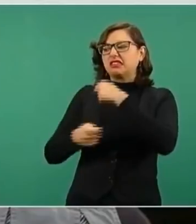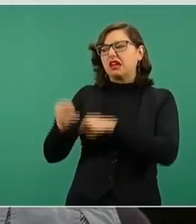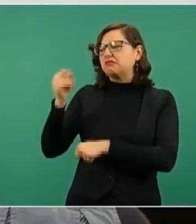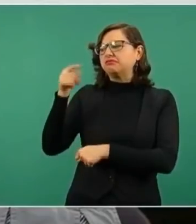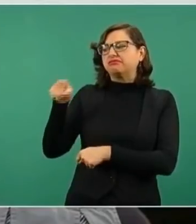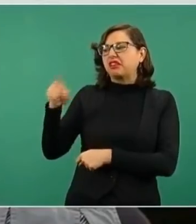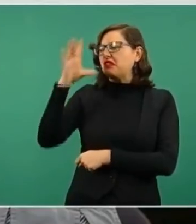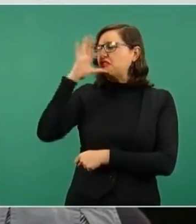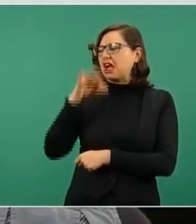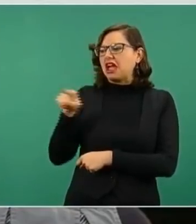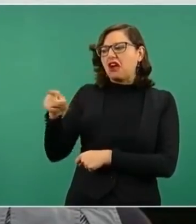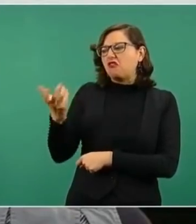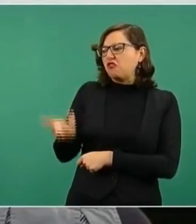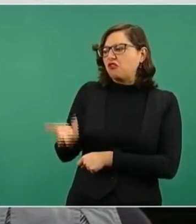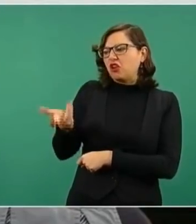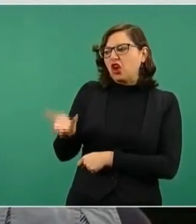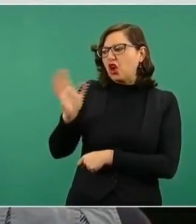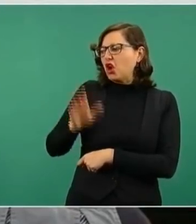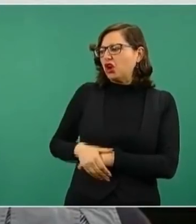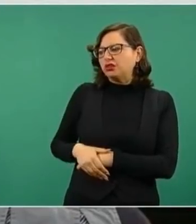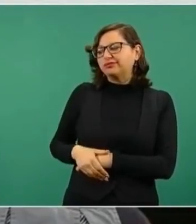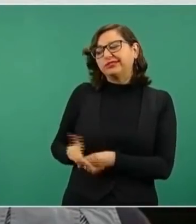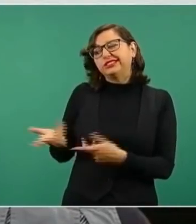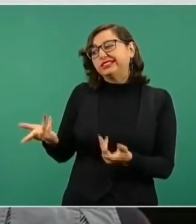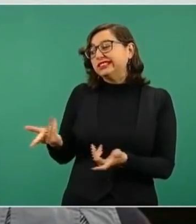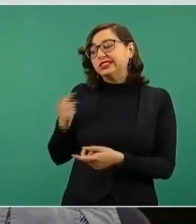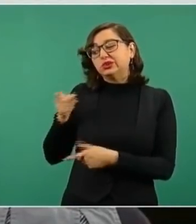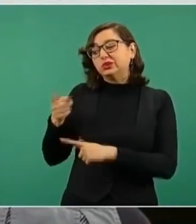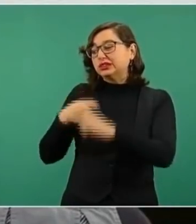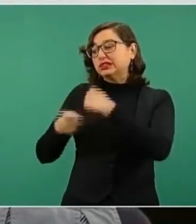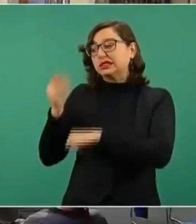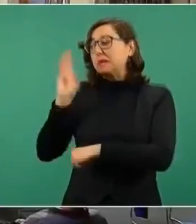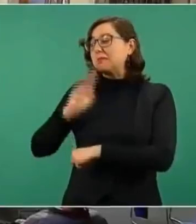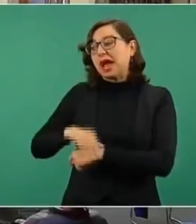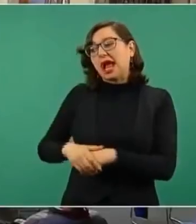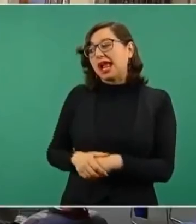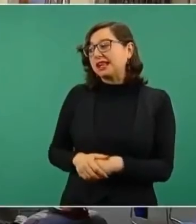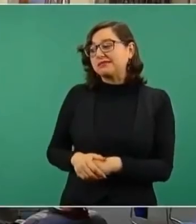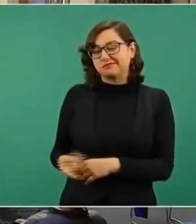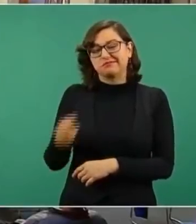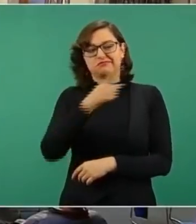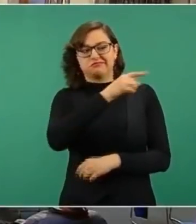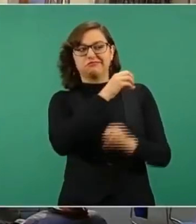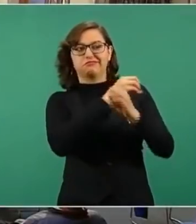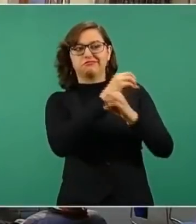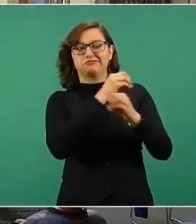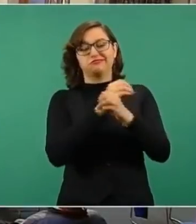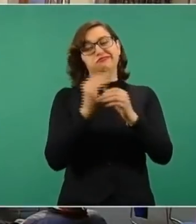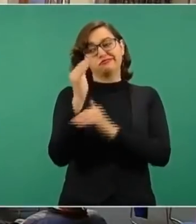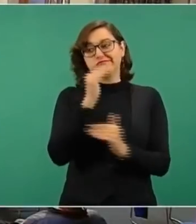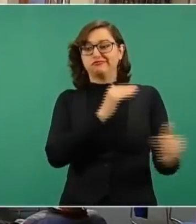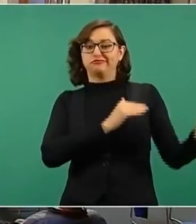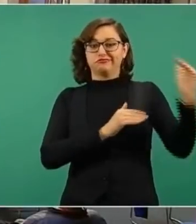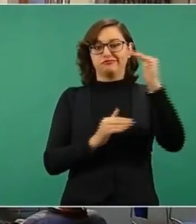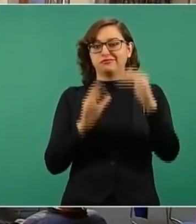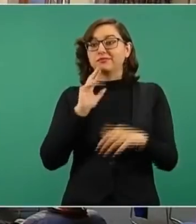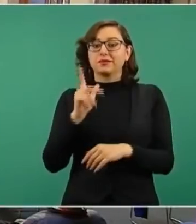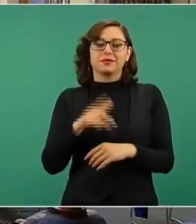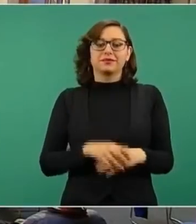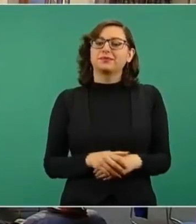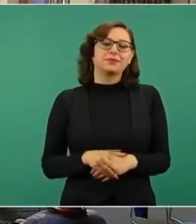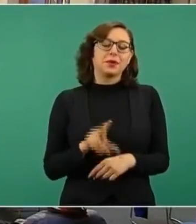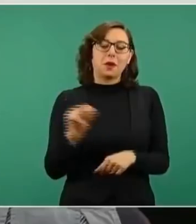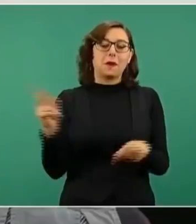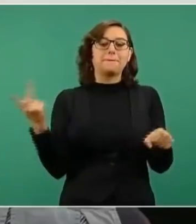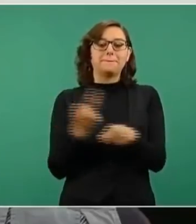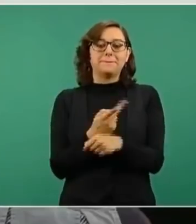echó ganas, ¿no? Mira, ya llegó el Oxxo, no le echaste ganas. Pues no es por eso, es porque el Oxxo va a pagar esos 14,000